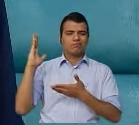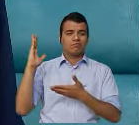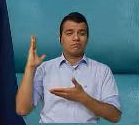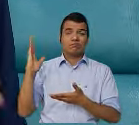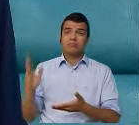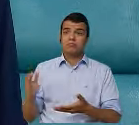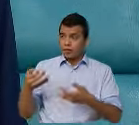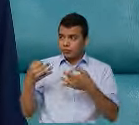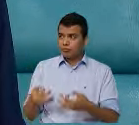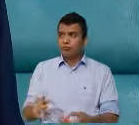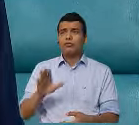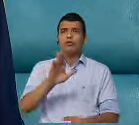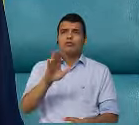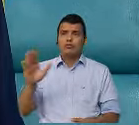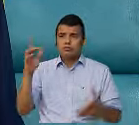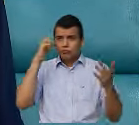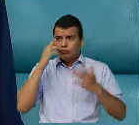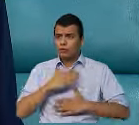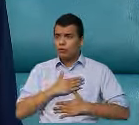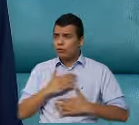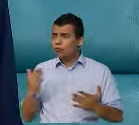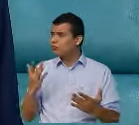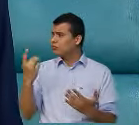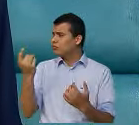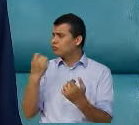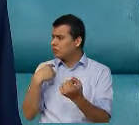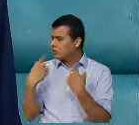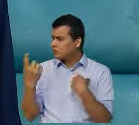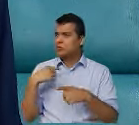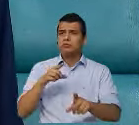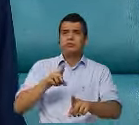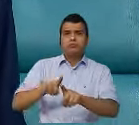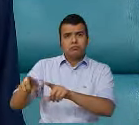317-375-0633 a través de la cual ustedes nos pueden enviar esas preguntas e